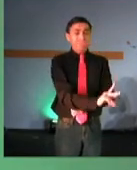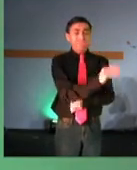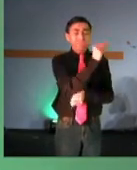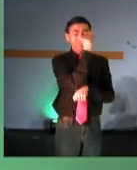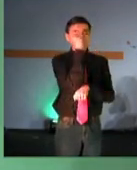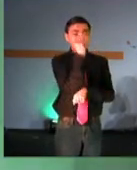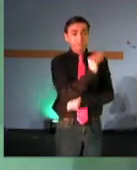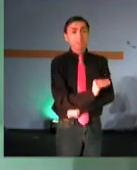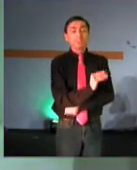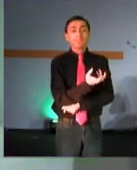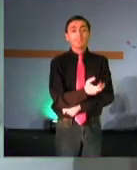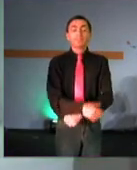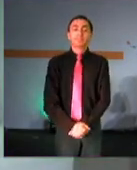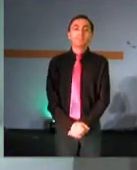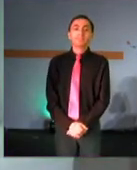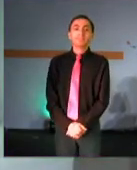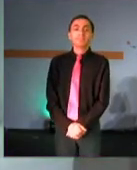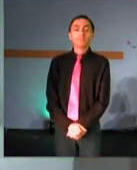Quiero agradecer